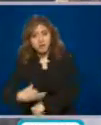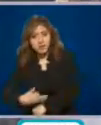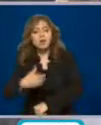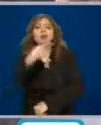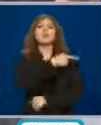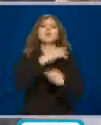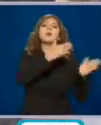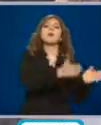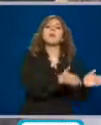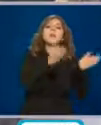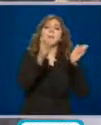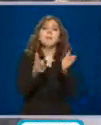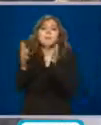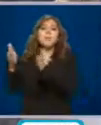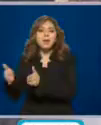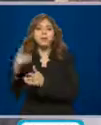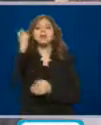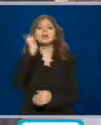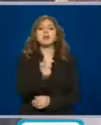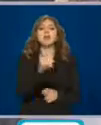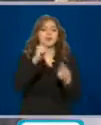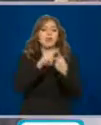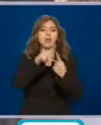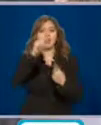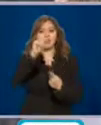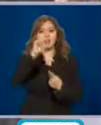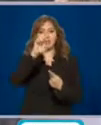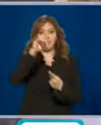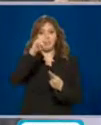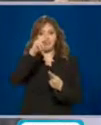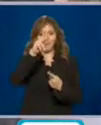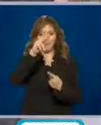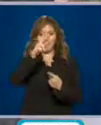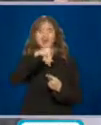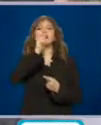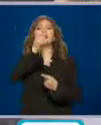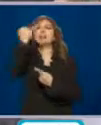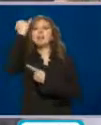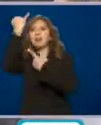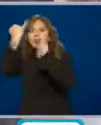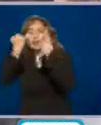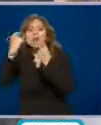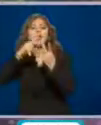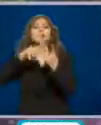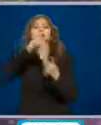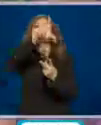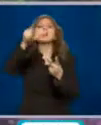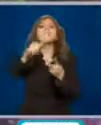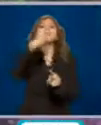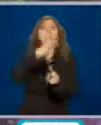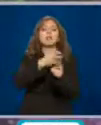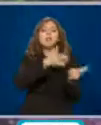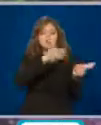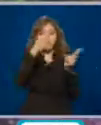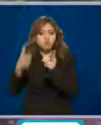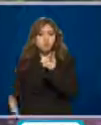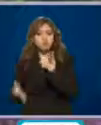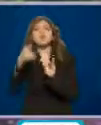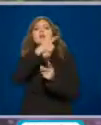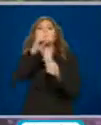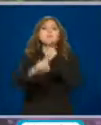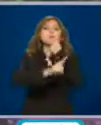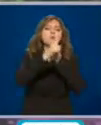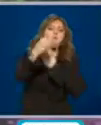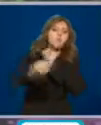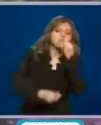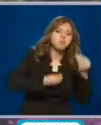podemos diferenciar por temprana, que sería como esta fantasía, después vienen como ciertos conflictos, o sea, es decir, ya se me rompió esa fantasía y